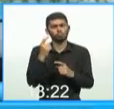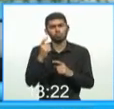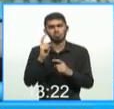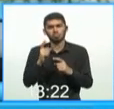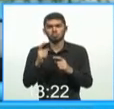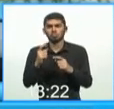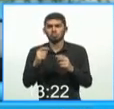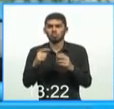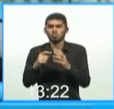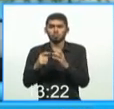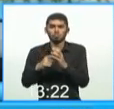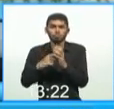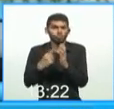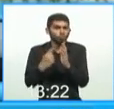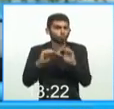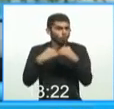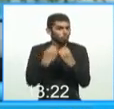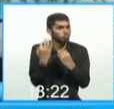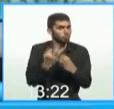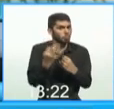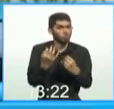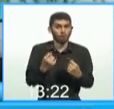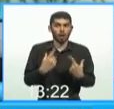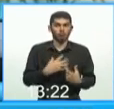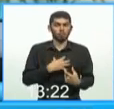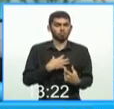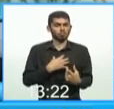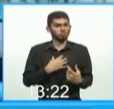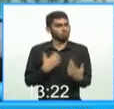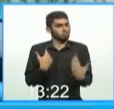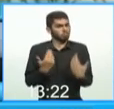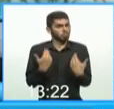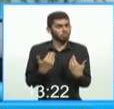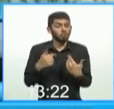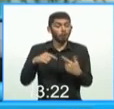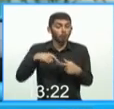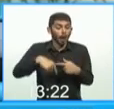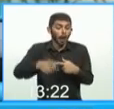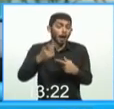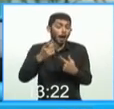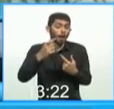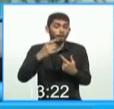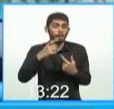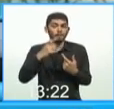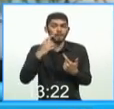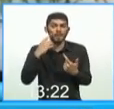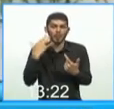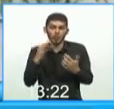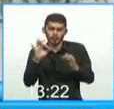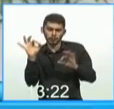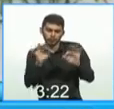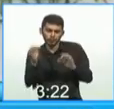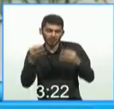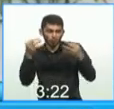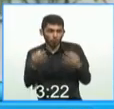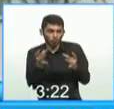que eso te da confianza y bueno de acá a lo que viene serán afinar afinar cosas para bueno para en